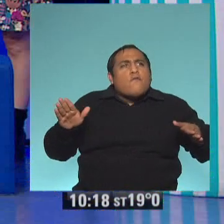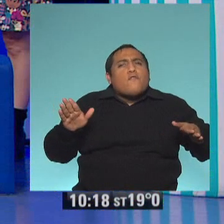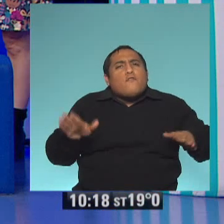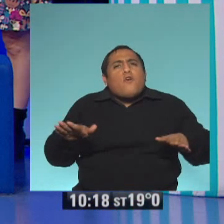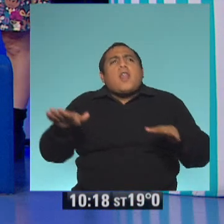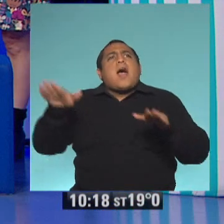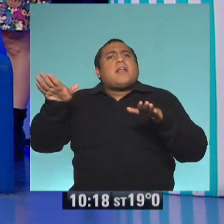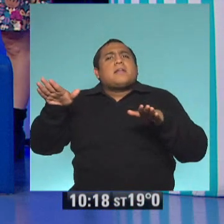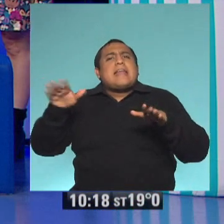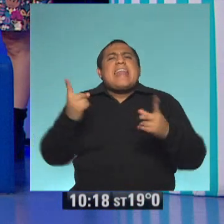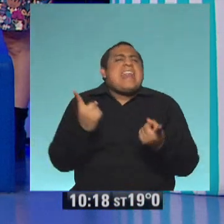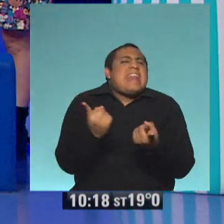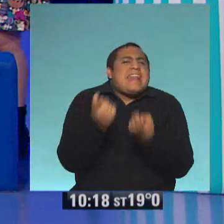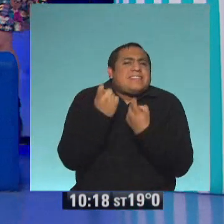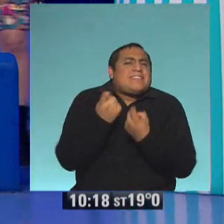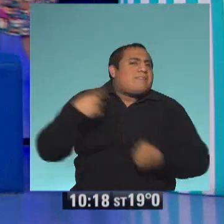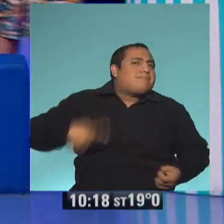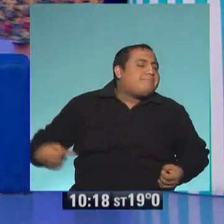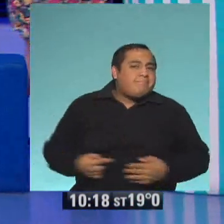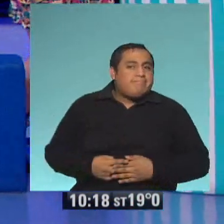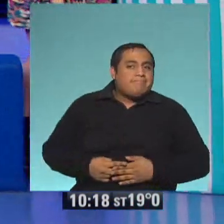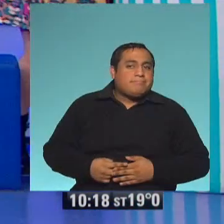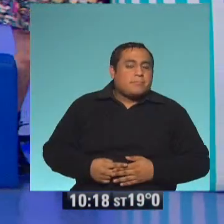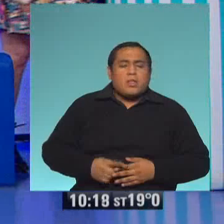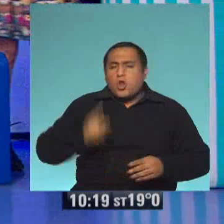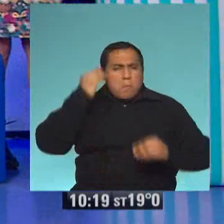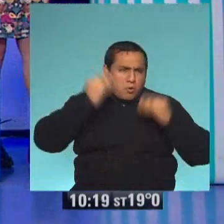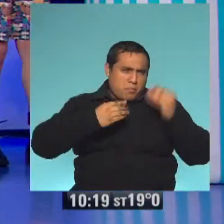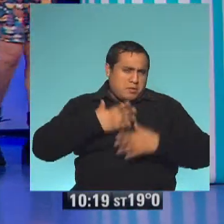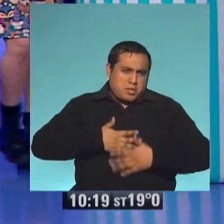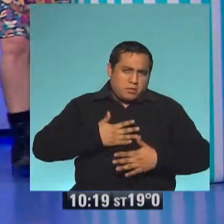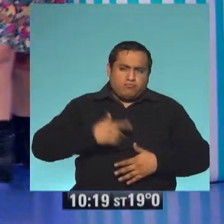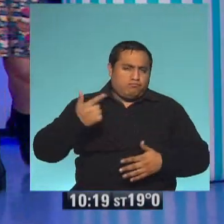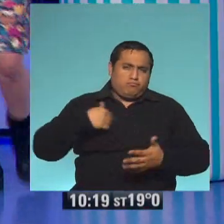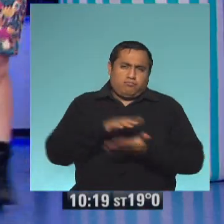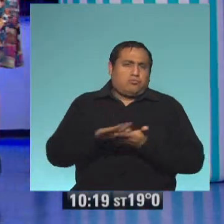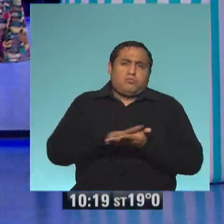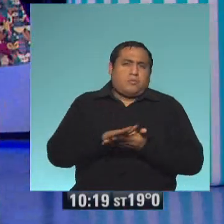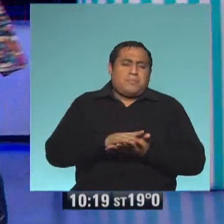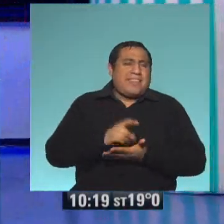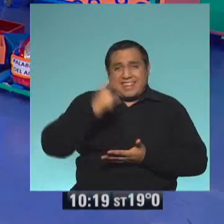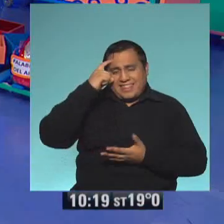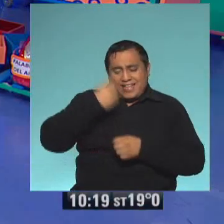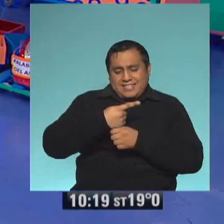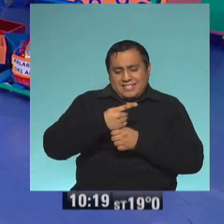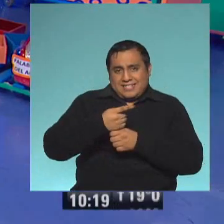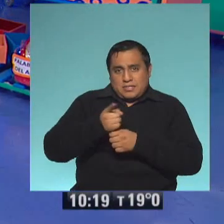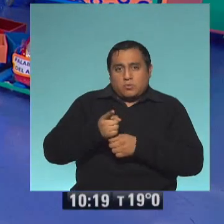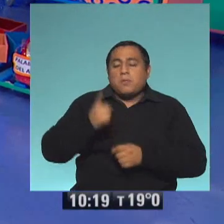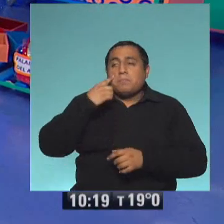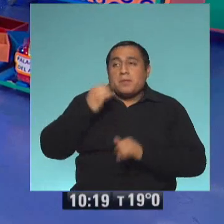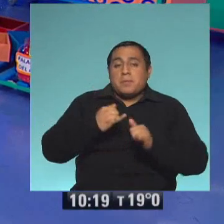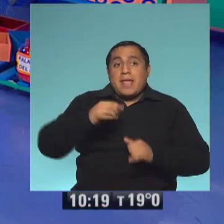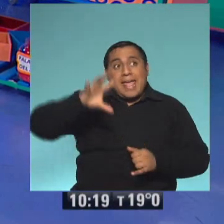hace falta para volar? ¿Qué hace falta para volar? No te preocupes, Nuria, yo te lo resuelvo en... Sí. 10 segundos porque te explico. Emiliano